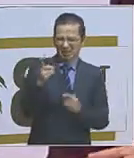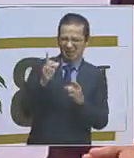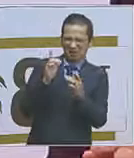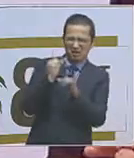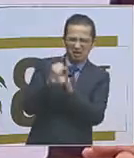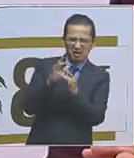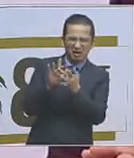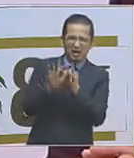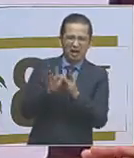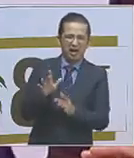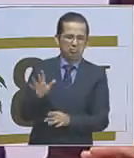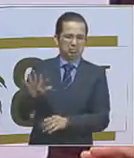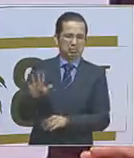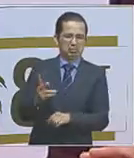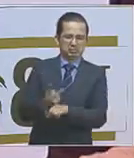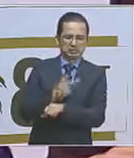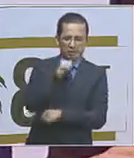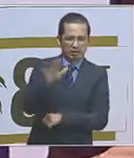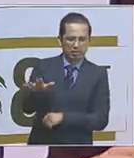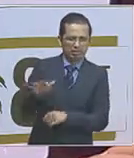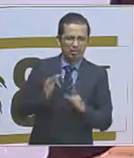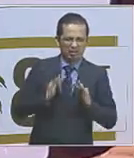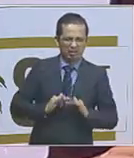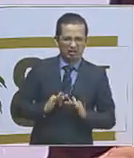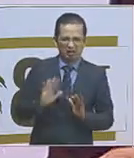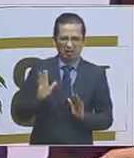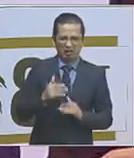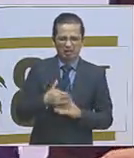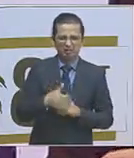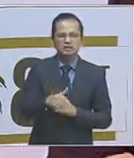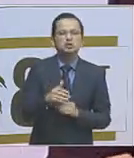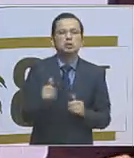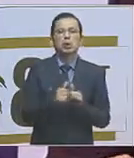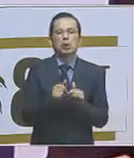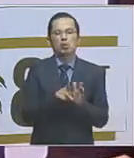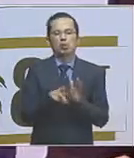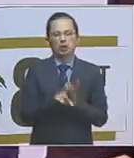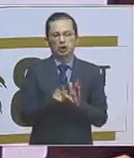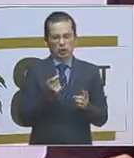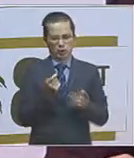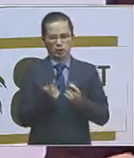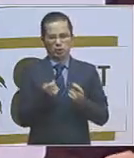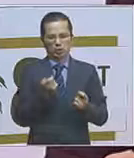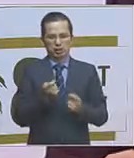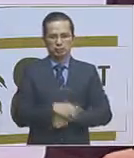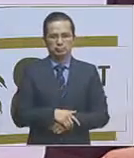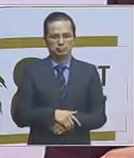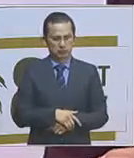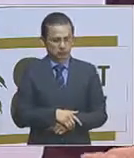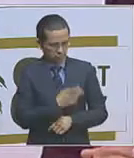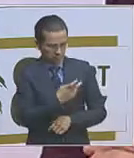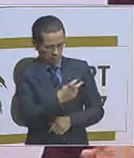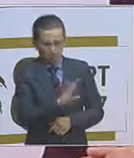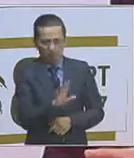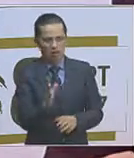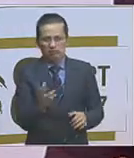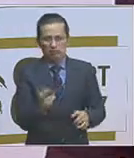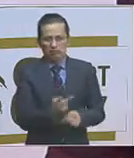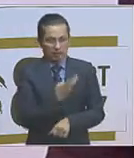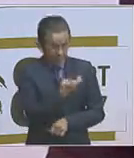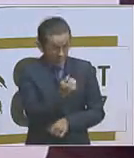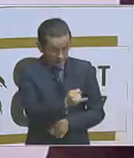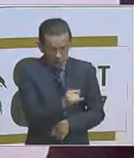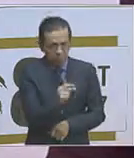nada tranquilo lo controlamos en el periódico no eso ya no existe eso se acabó